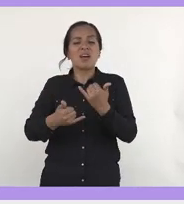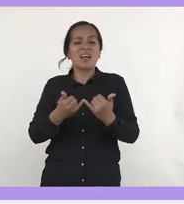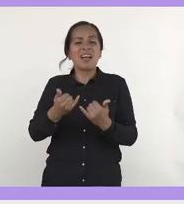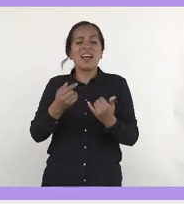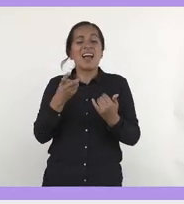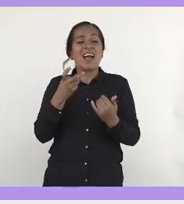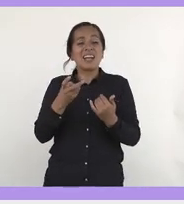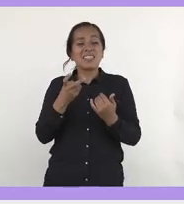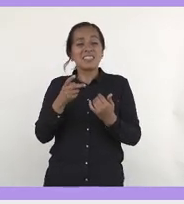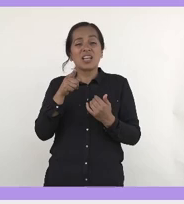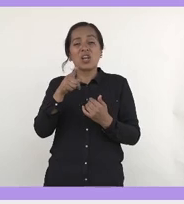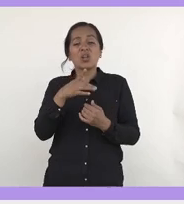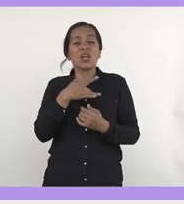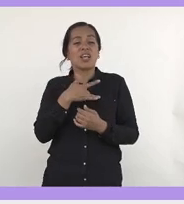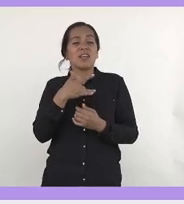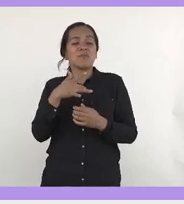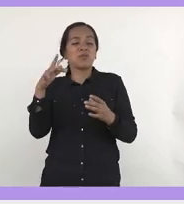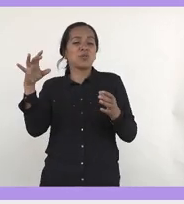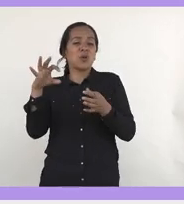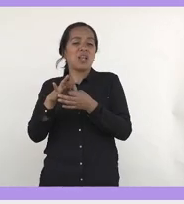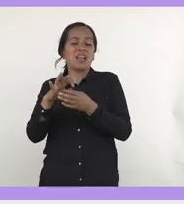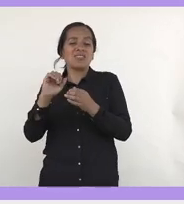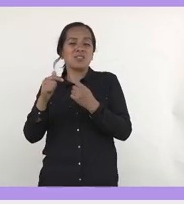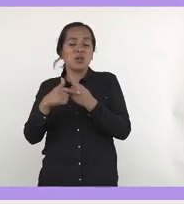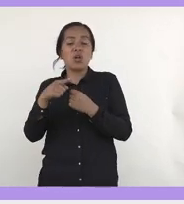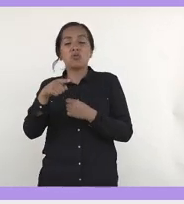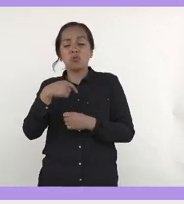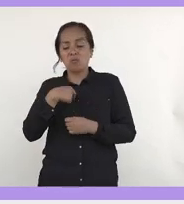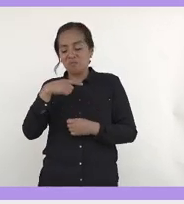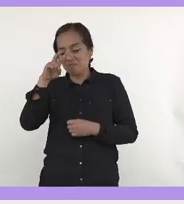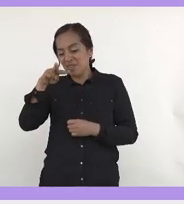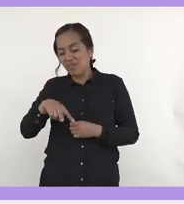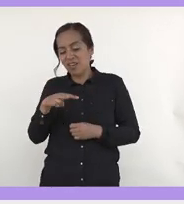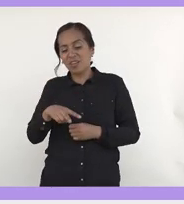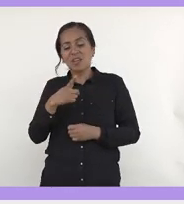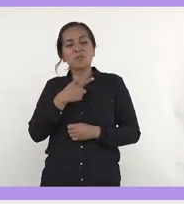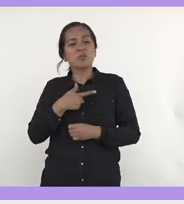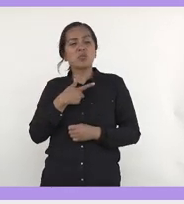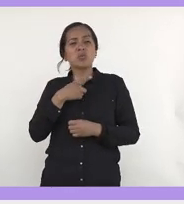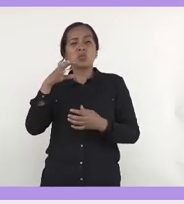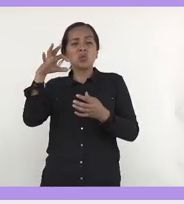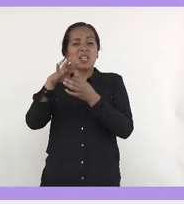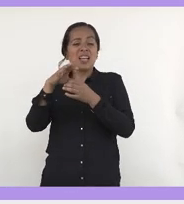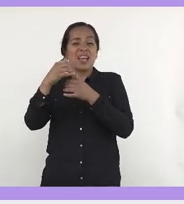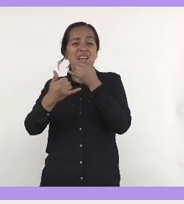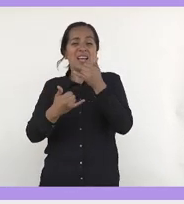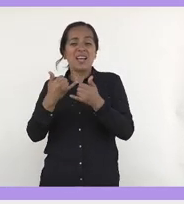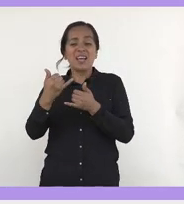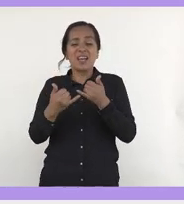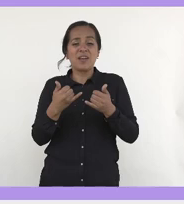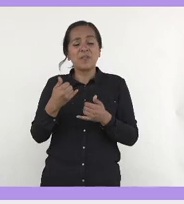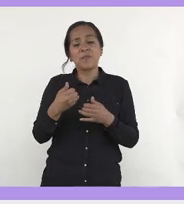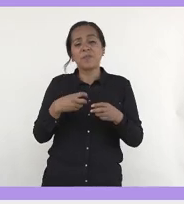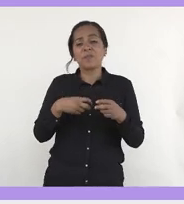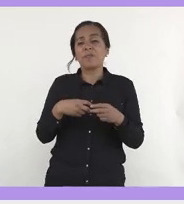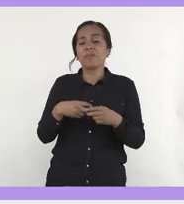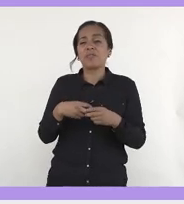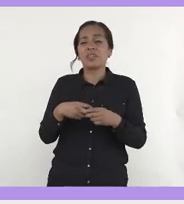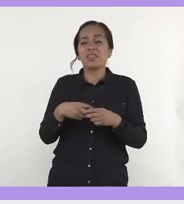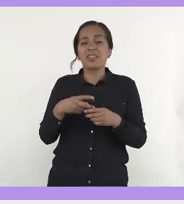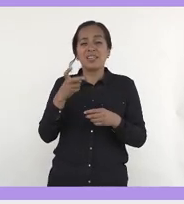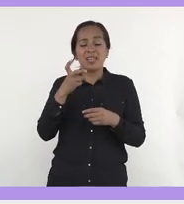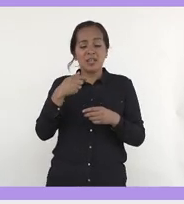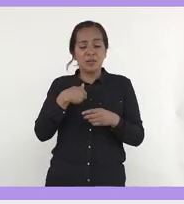posibilidad de que te enamores y conectes con algo y yo conecté no lo vi venir de pronto corte con este hombre y de repente